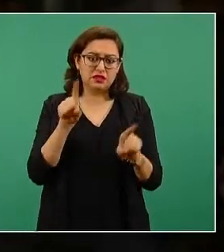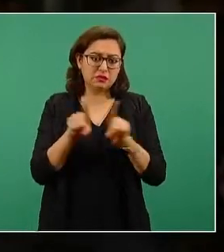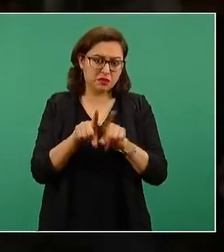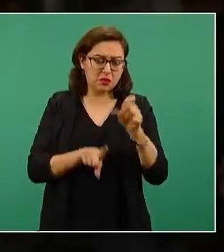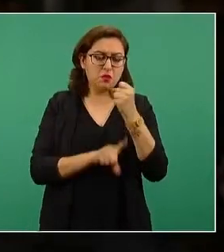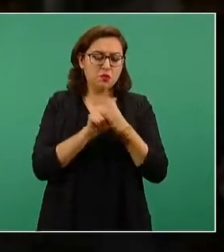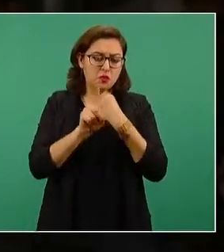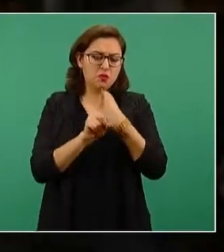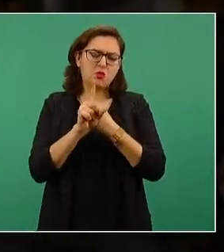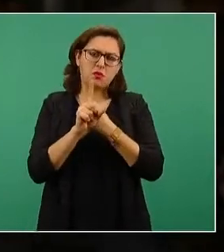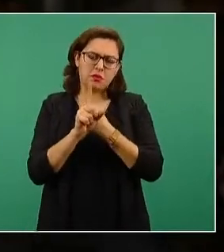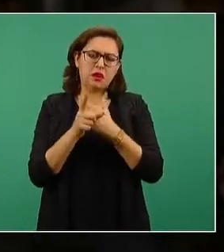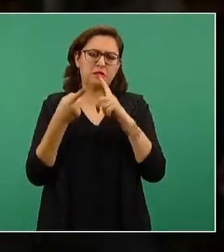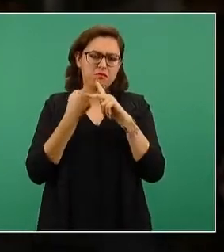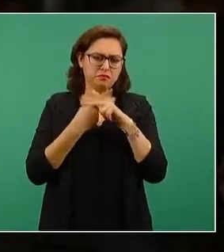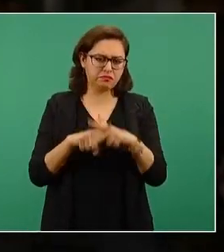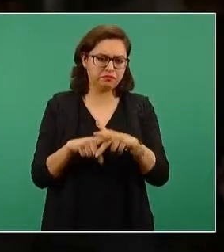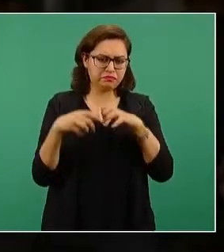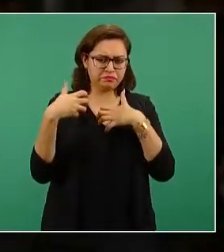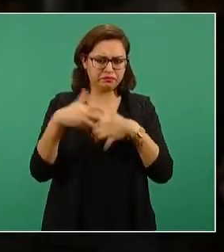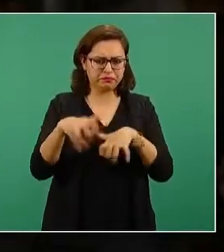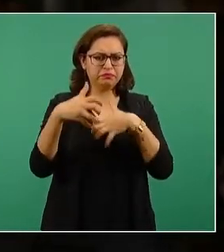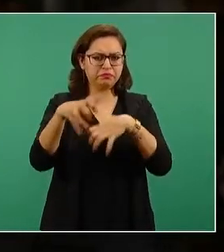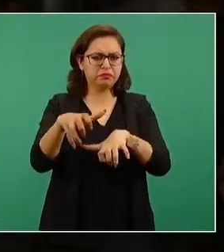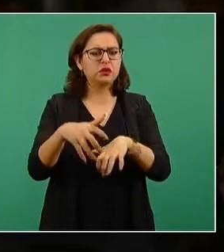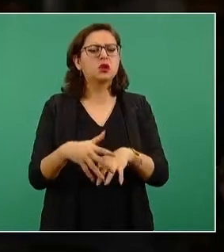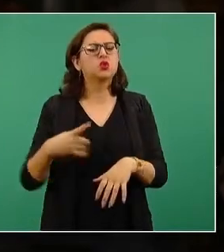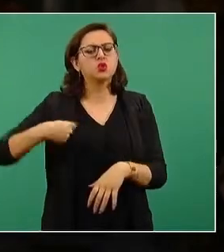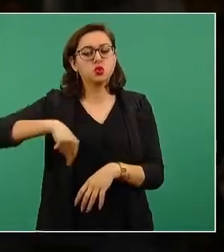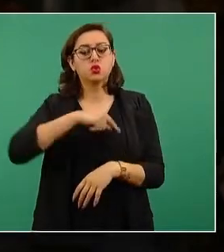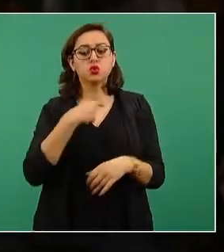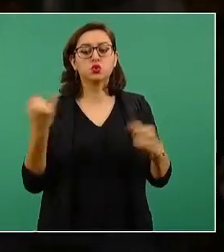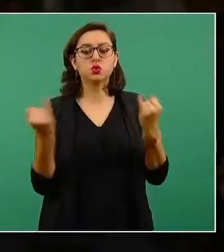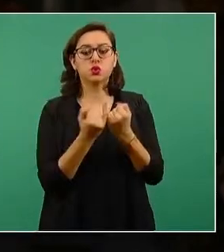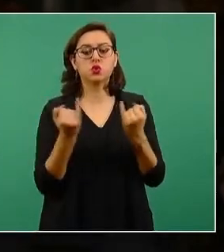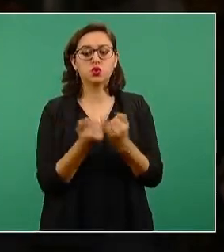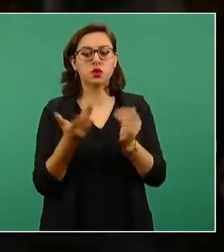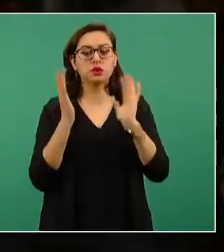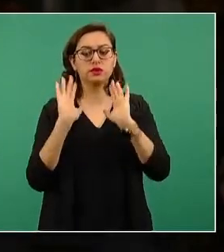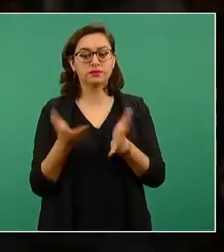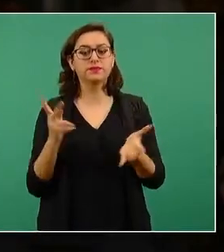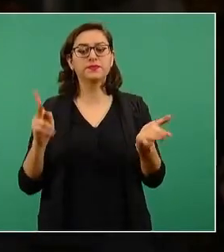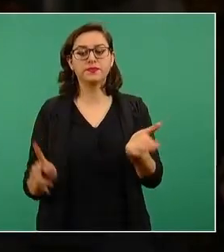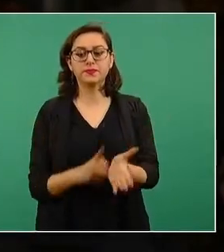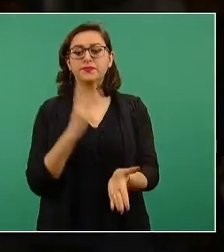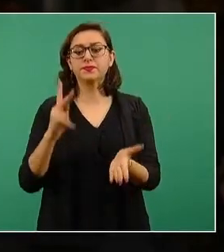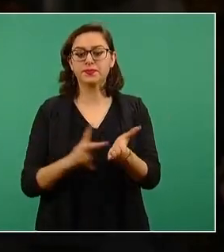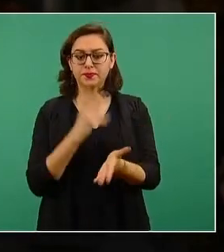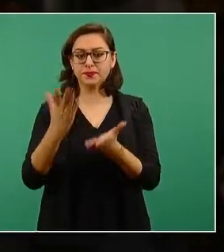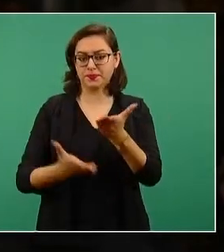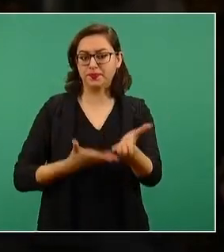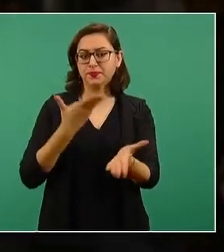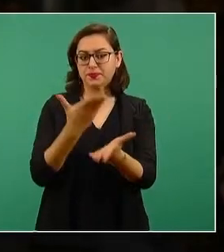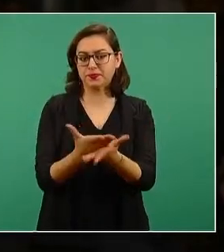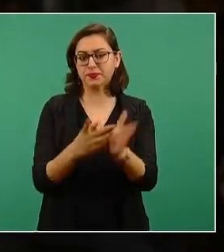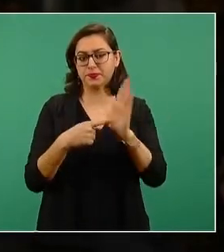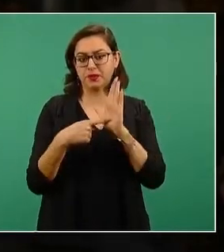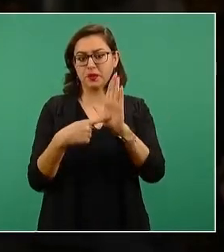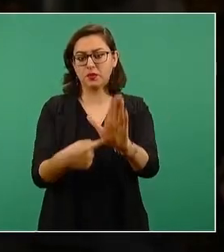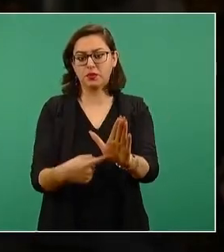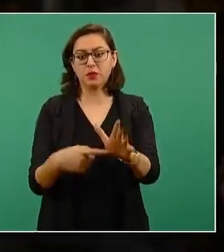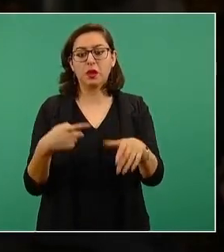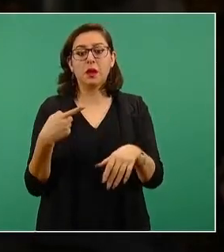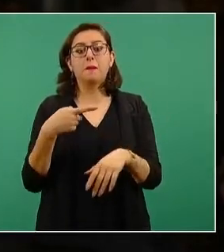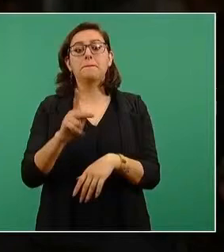manifestaciones, ¿no? Esto ya se lo hemos planteado en otras ocasiones aquí en la mañanera. Lo que sí es que se presenta que